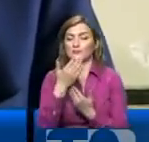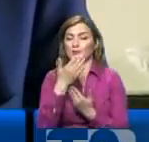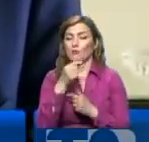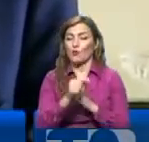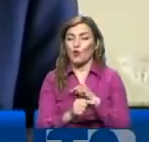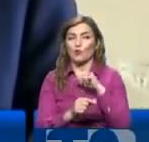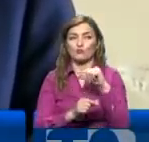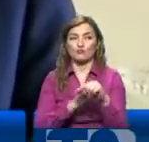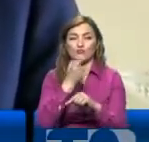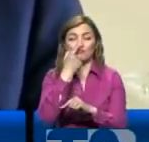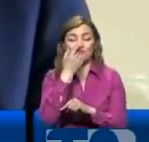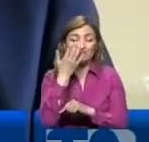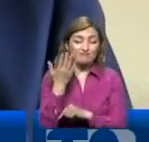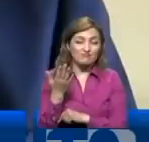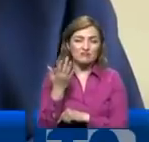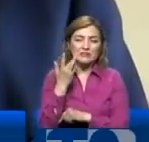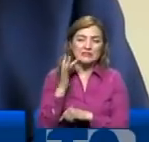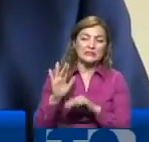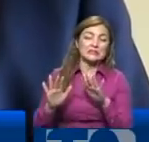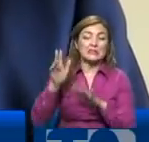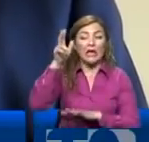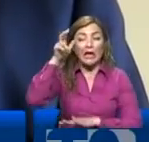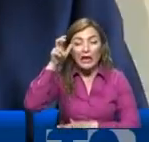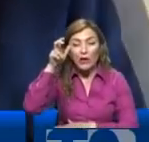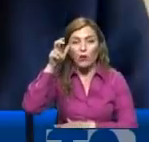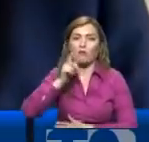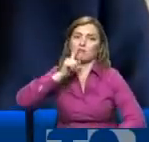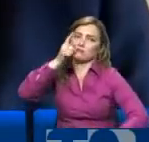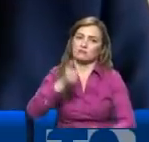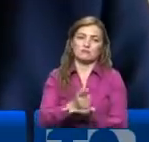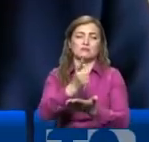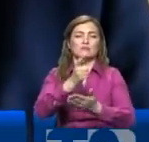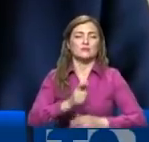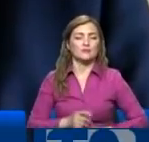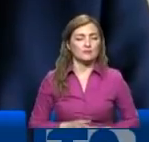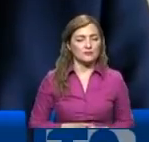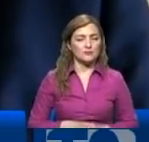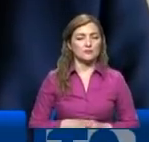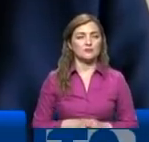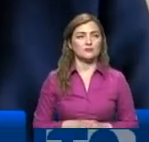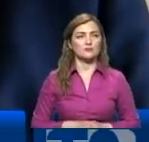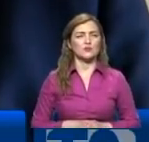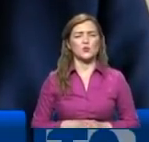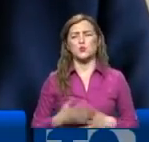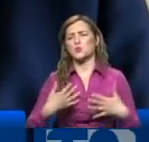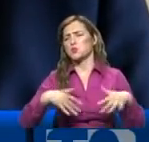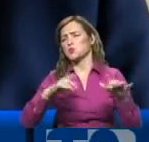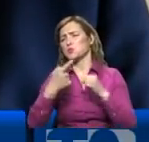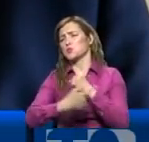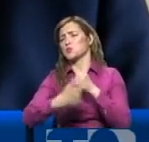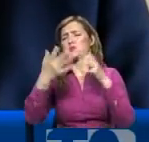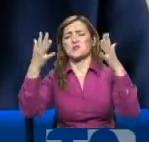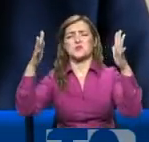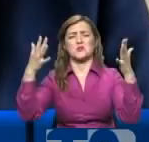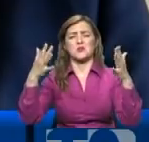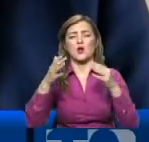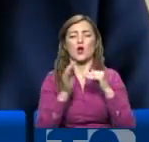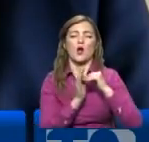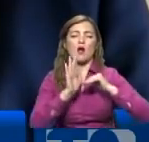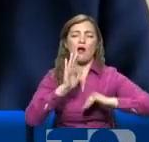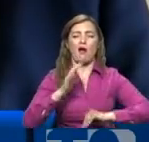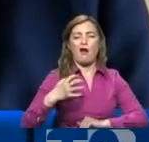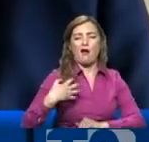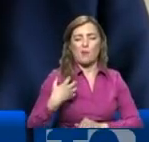interesante que lo que parecía sospecha ahora es certeza. Aquí hay mucha impunidad garantizada con el